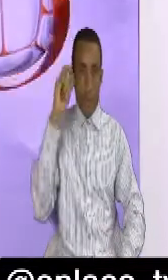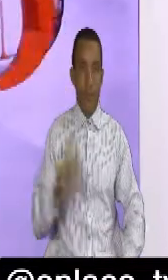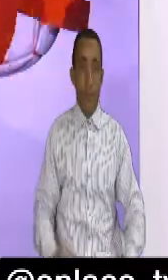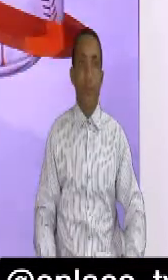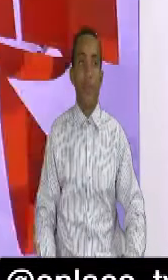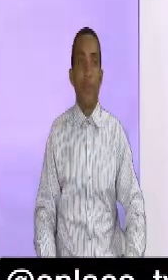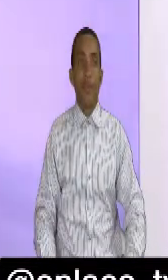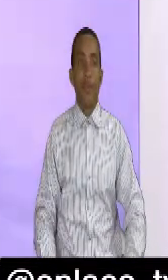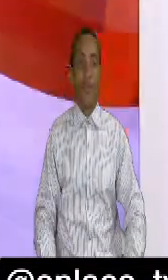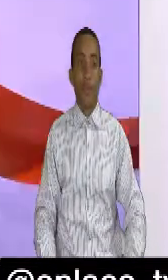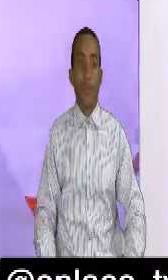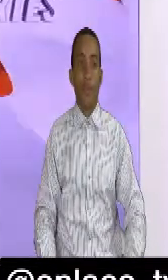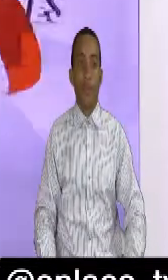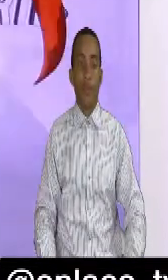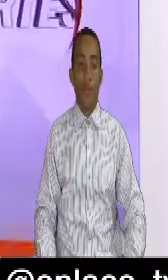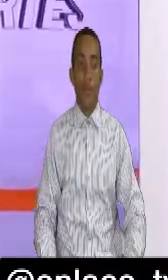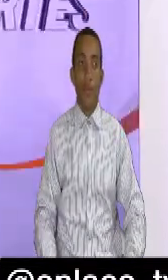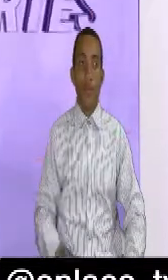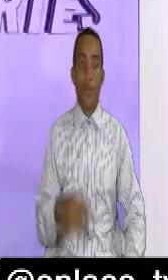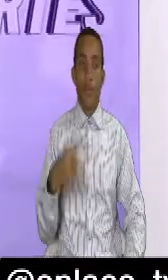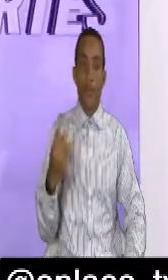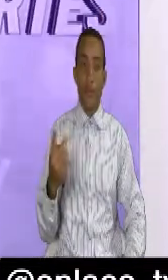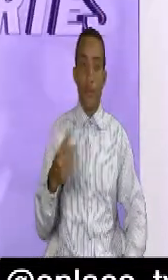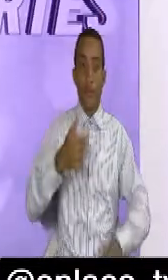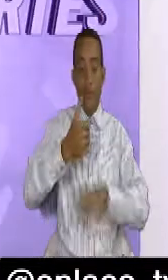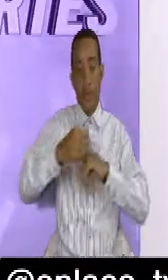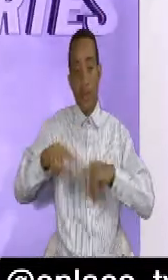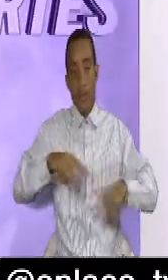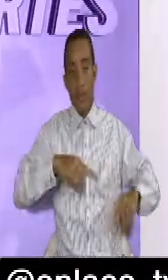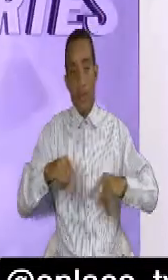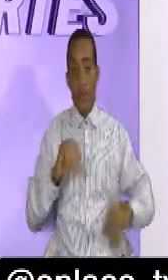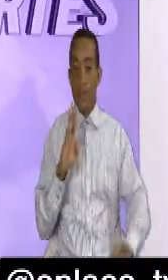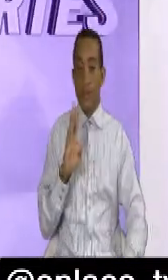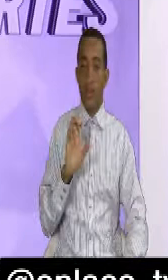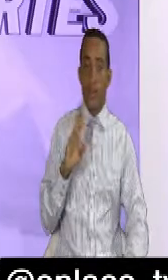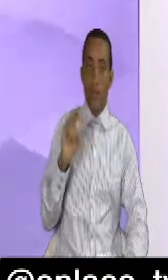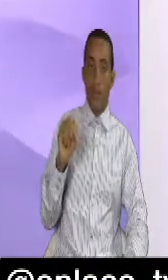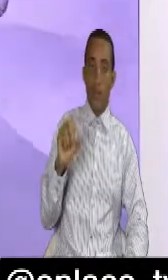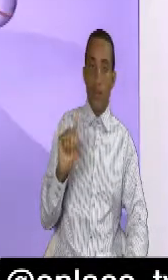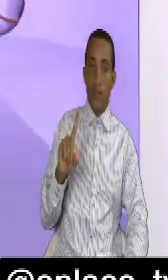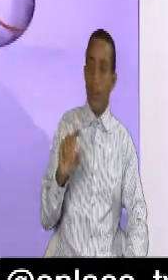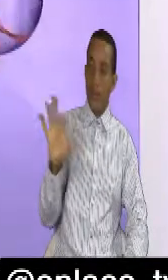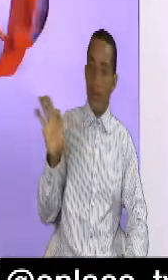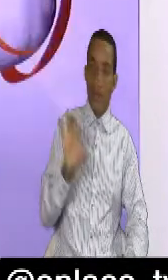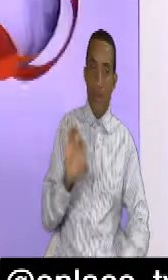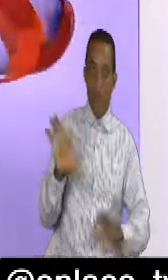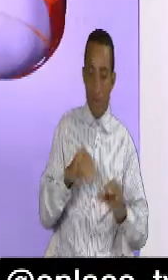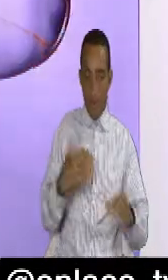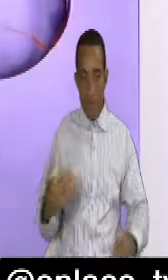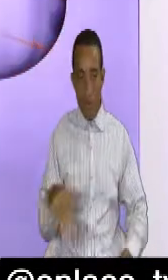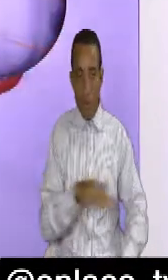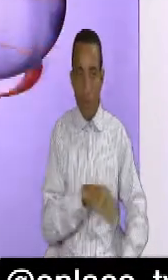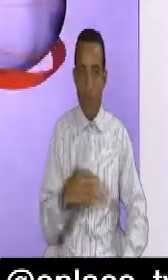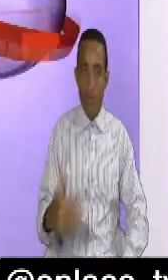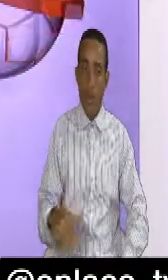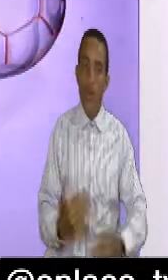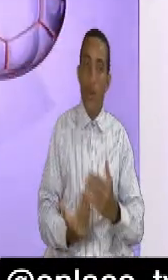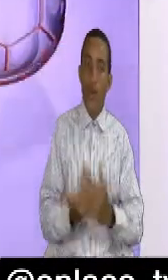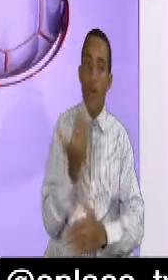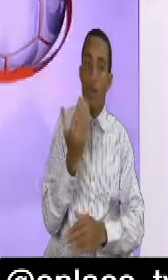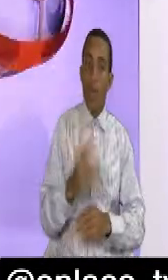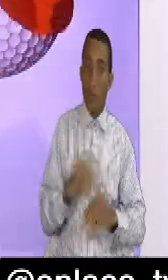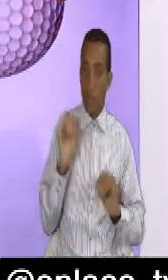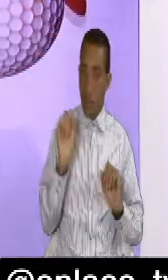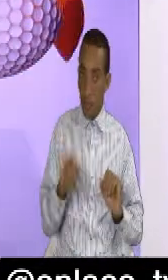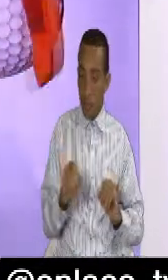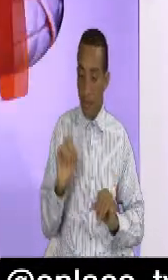El director técnico de Alianza Petrolera, Jorge Luis Bernal, habló sobre los nuevos jugadores que ingresan a la máquina amarilla para afrontar